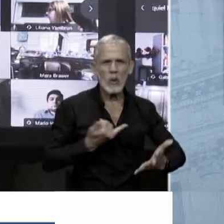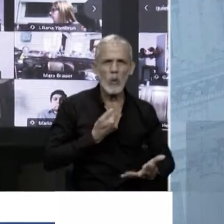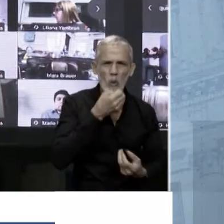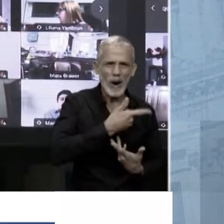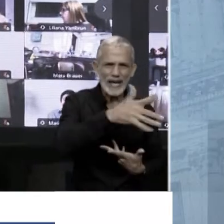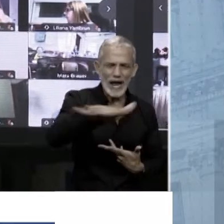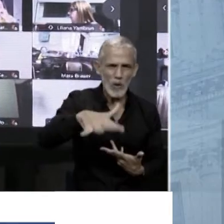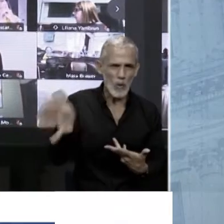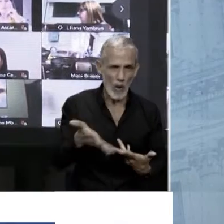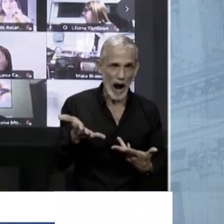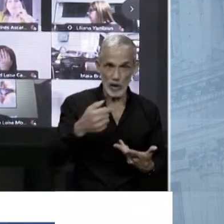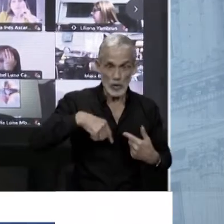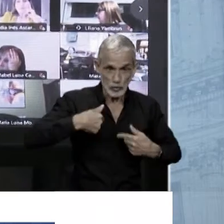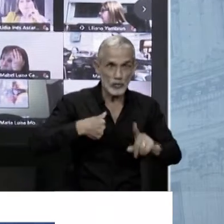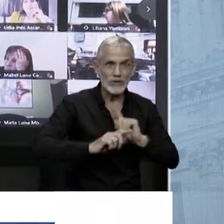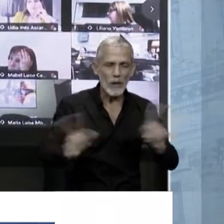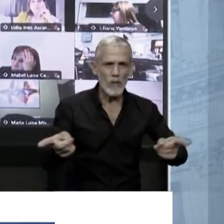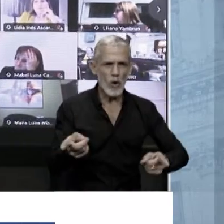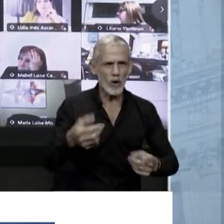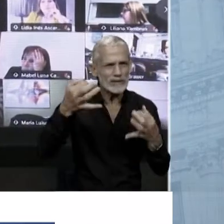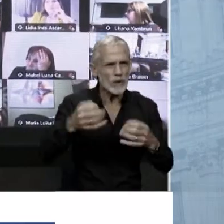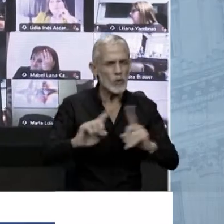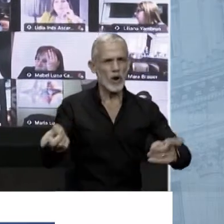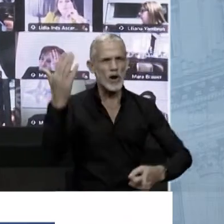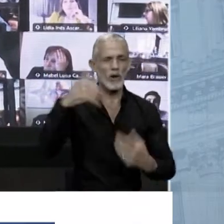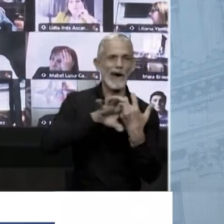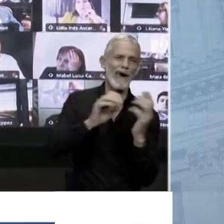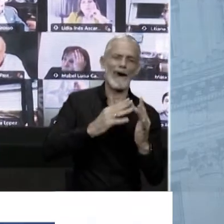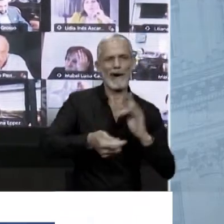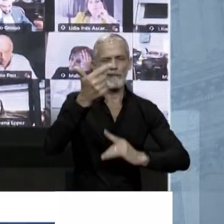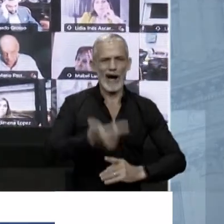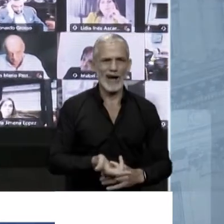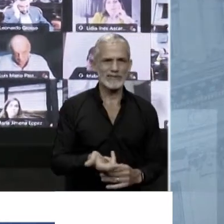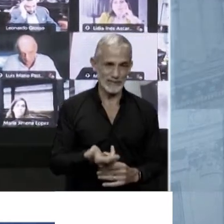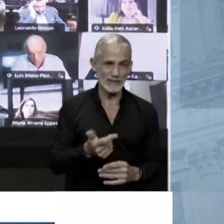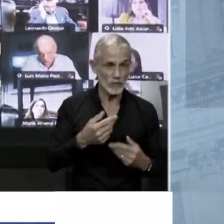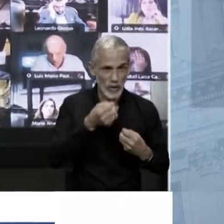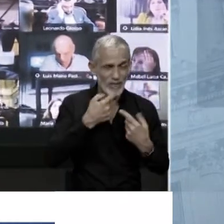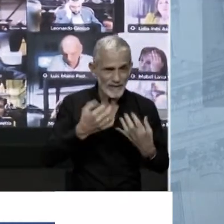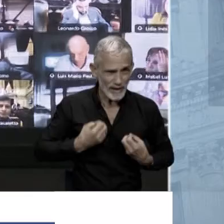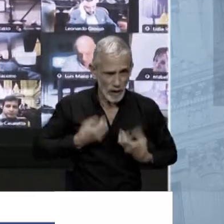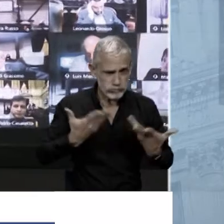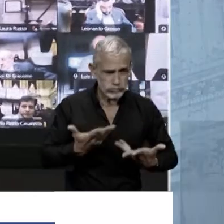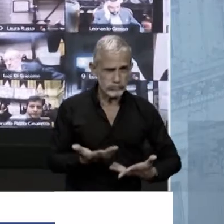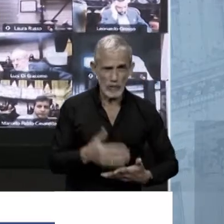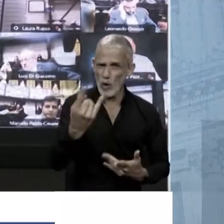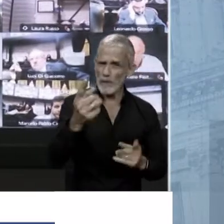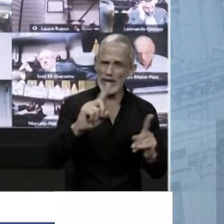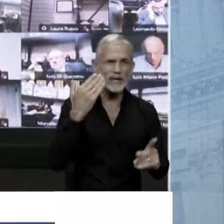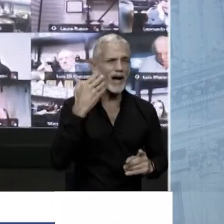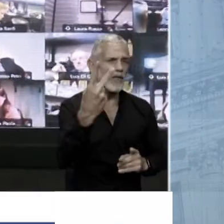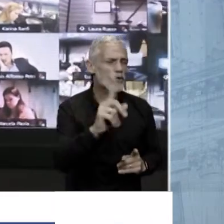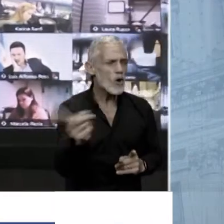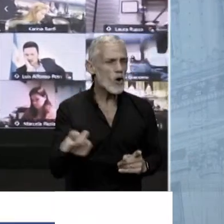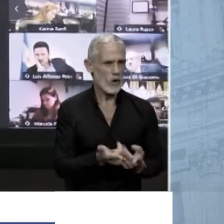No hubiesen hecho, ni nosotros lo hubiésemos hecho, seguro que no hubiésemos fijado. Hay que ser sincero, no hay que actuar con